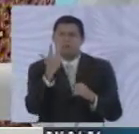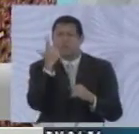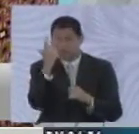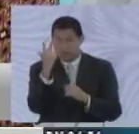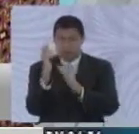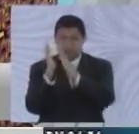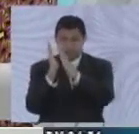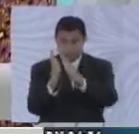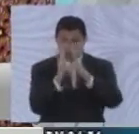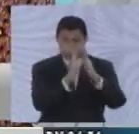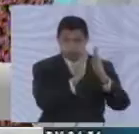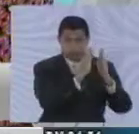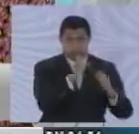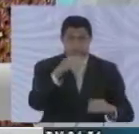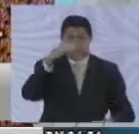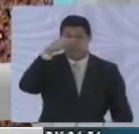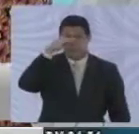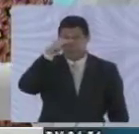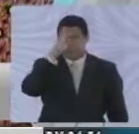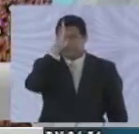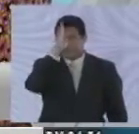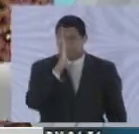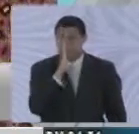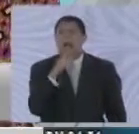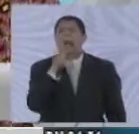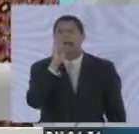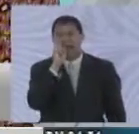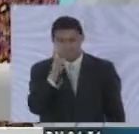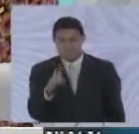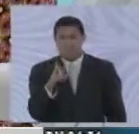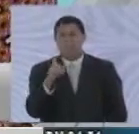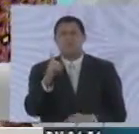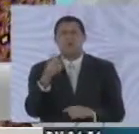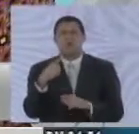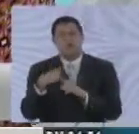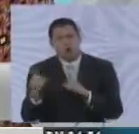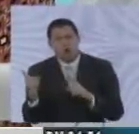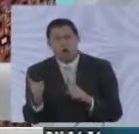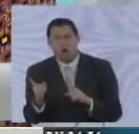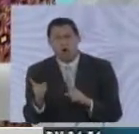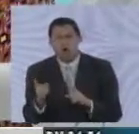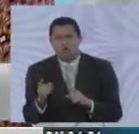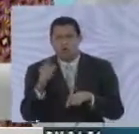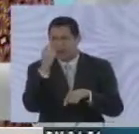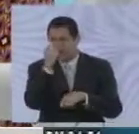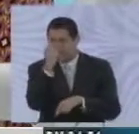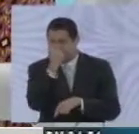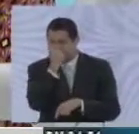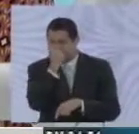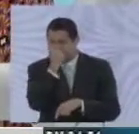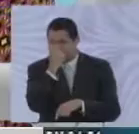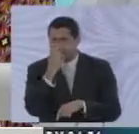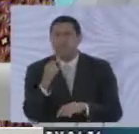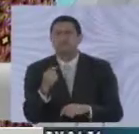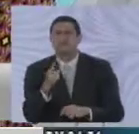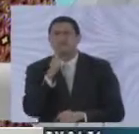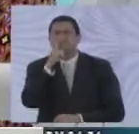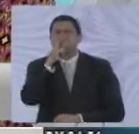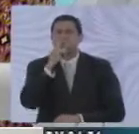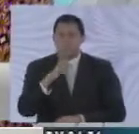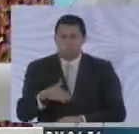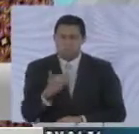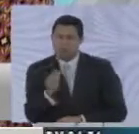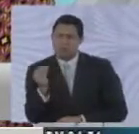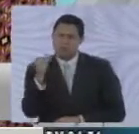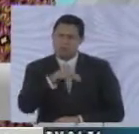cortes coronales, axiales y sagitales. Y si estamos evaluando un área de la nariz que se denomina válvula nasal, también podemos completar